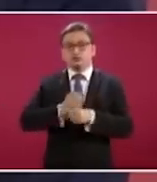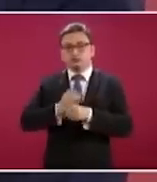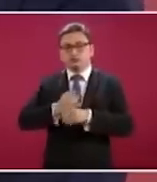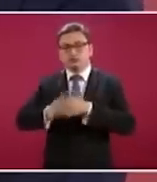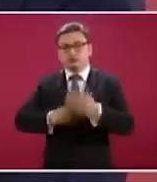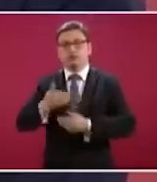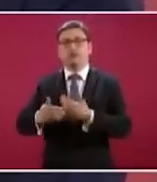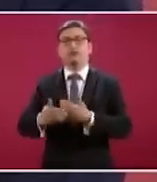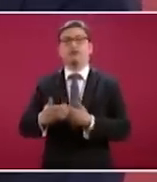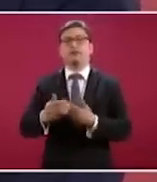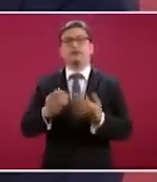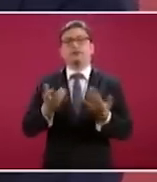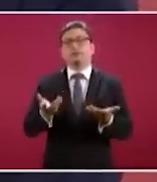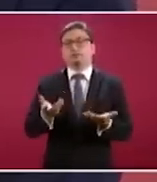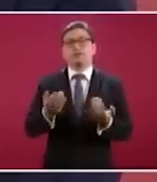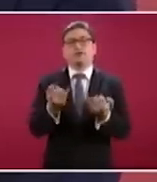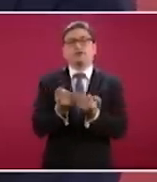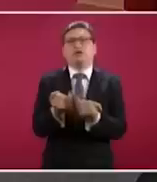hay